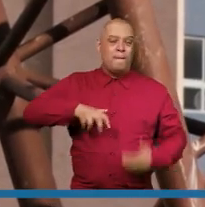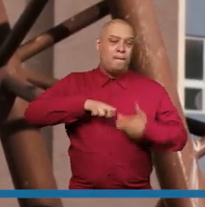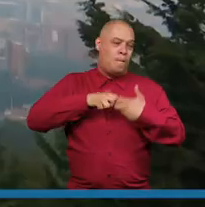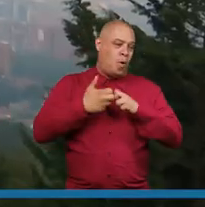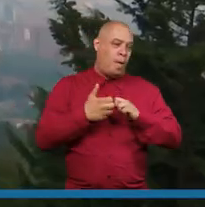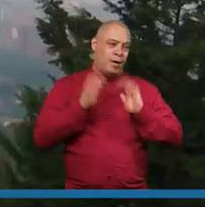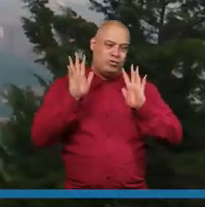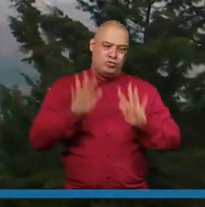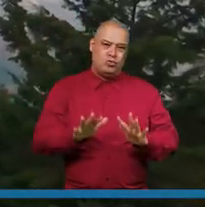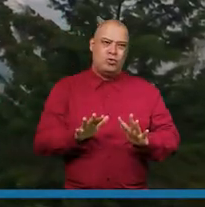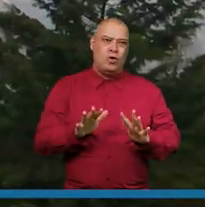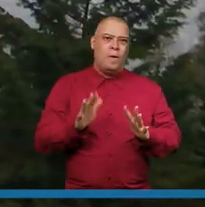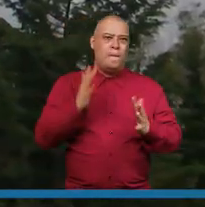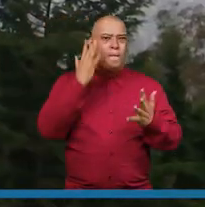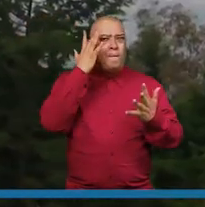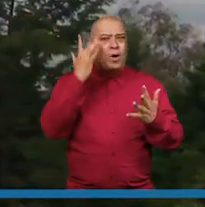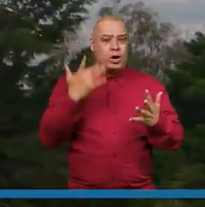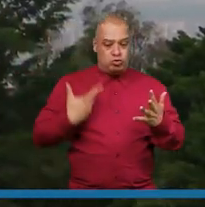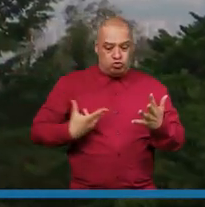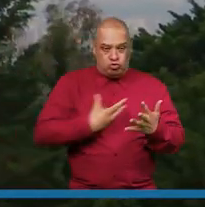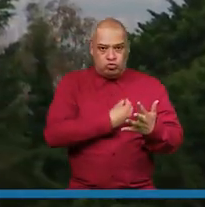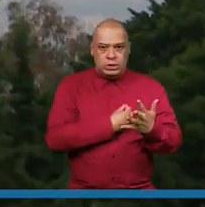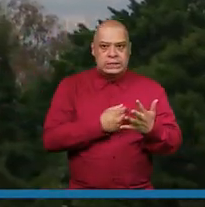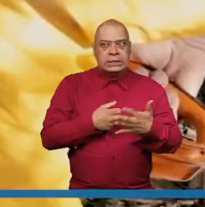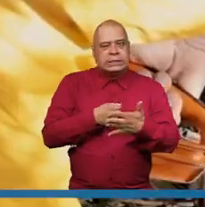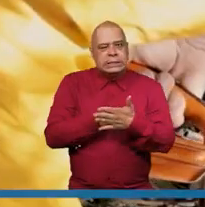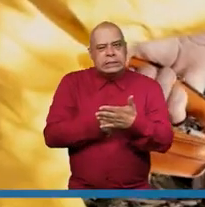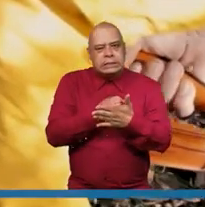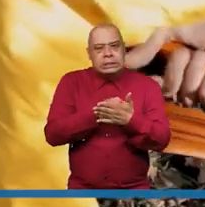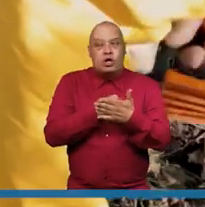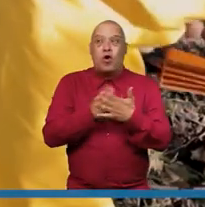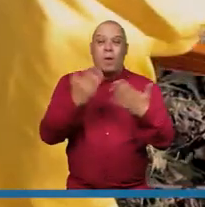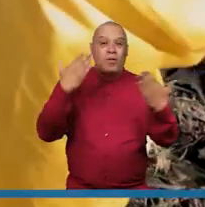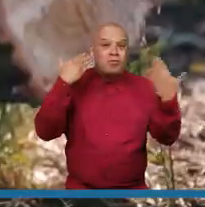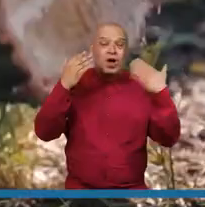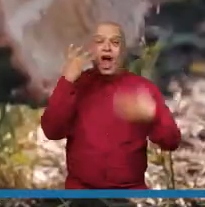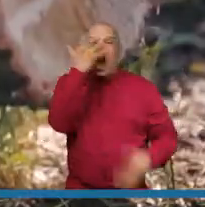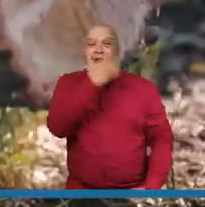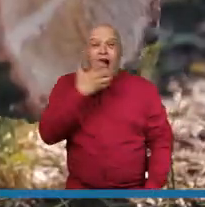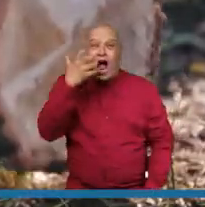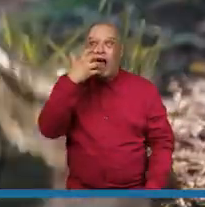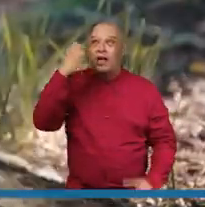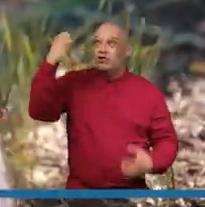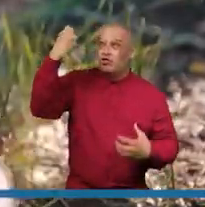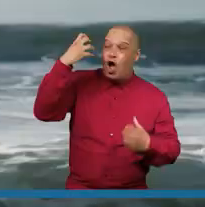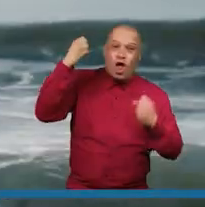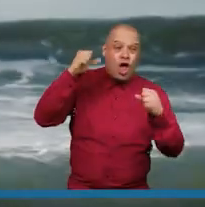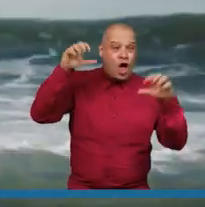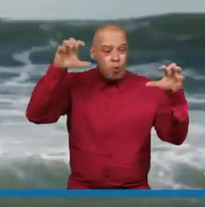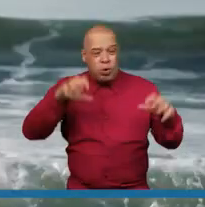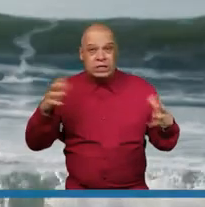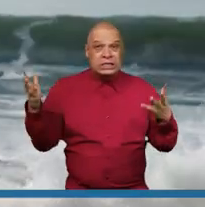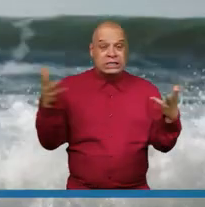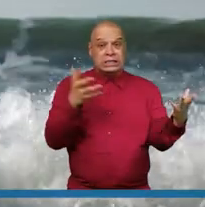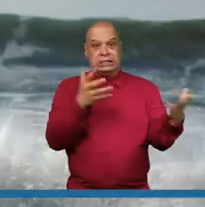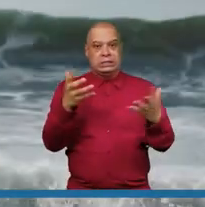El problema local tiene una solución global, sobre todo porque el gran reto que tenemos a corto plazo es la emergencia climática